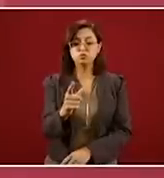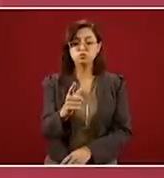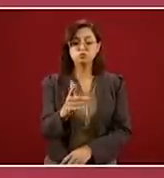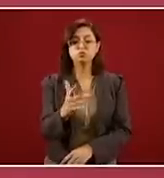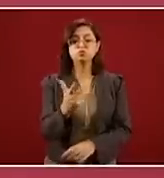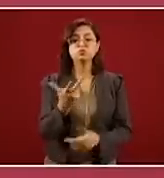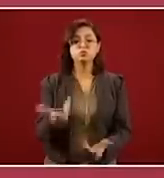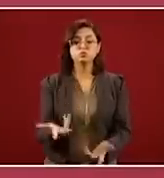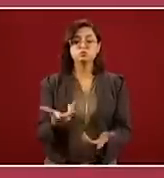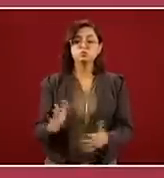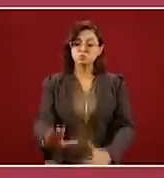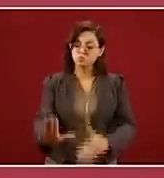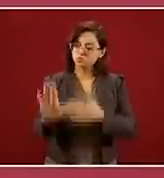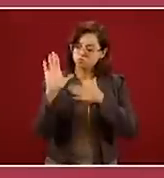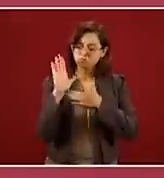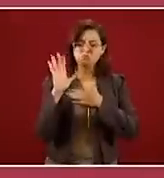se cumplió el compromiso